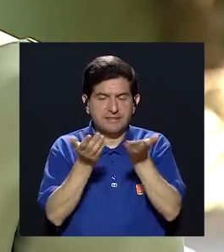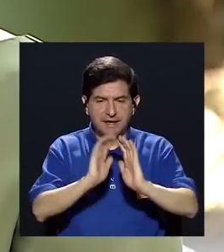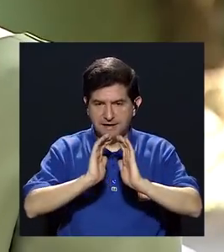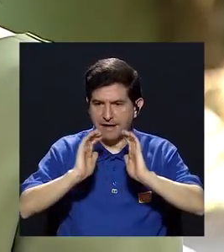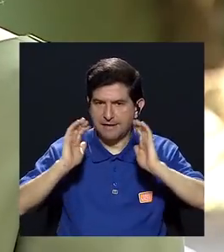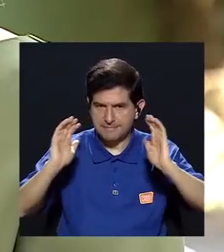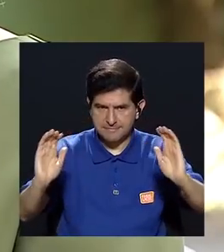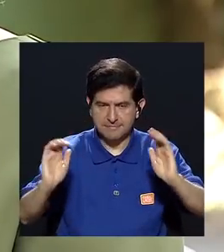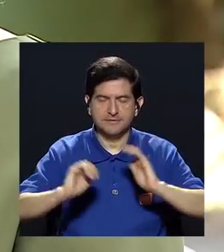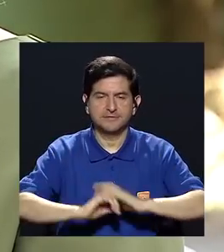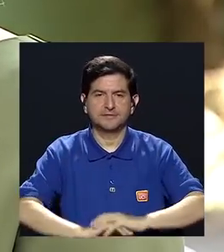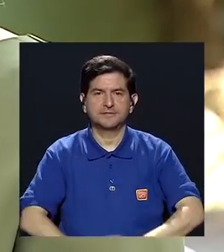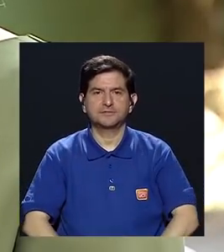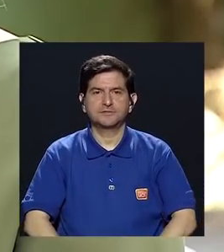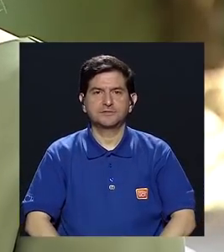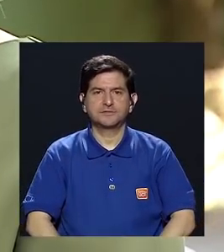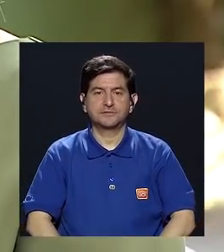niños